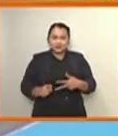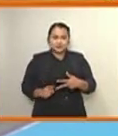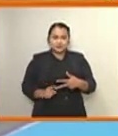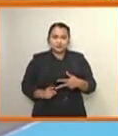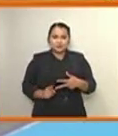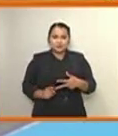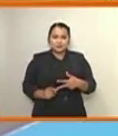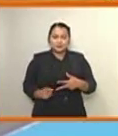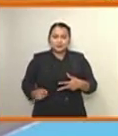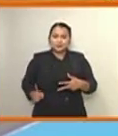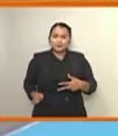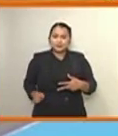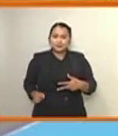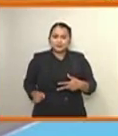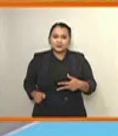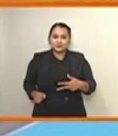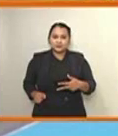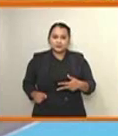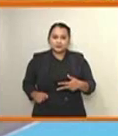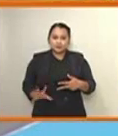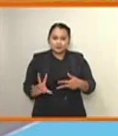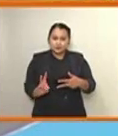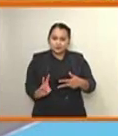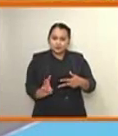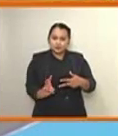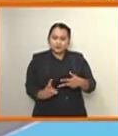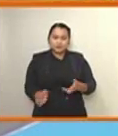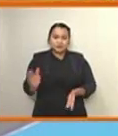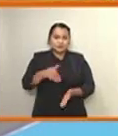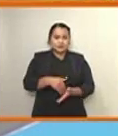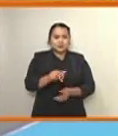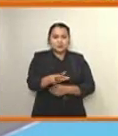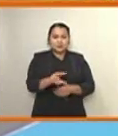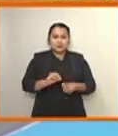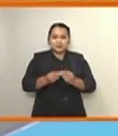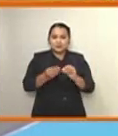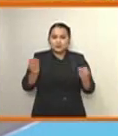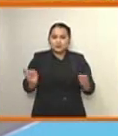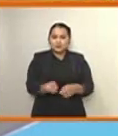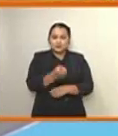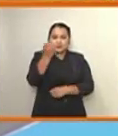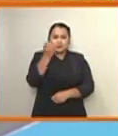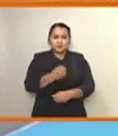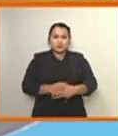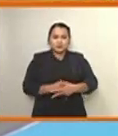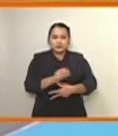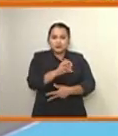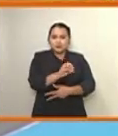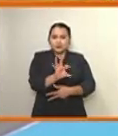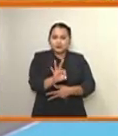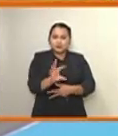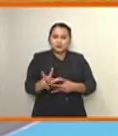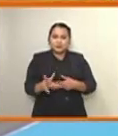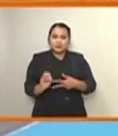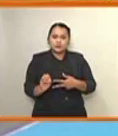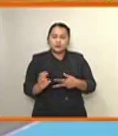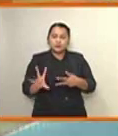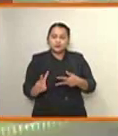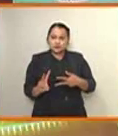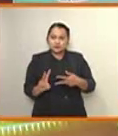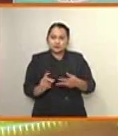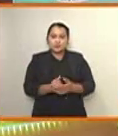ganador. Y este es el 17. Con mucho gusto reitero los tres números ganadores, 09, 30 y